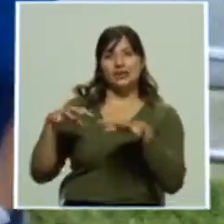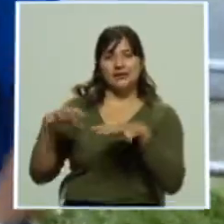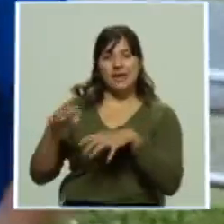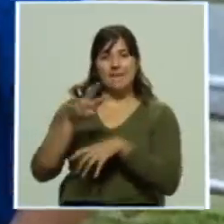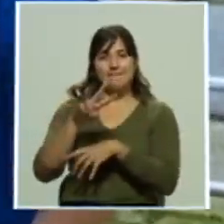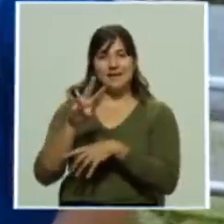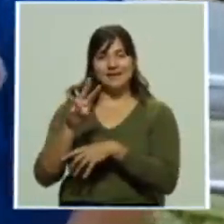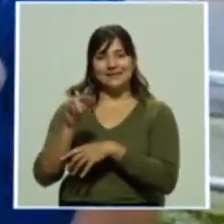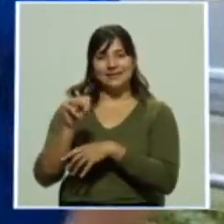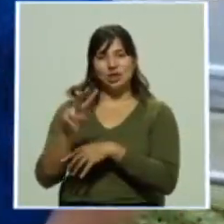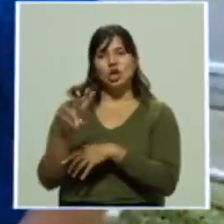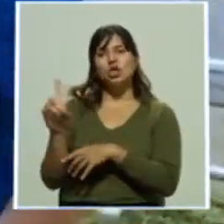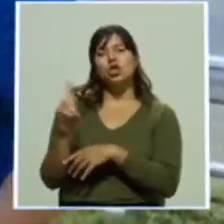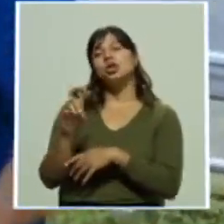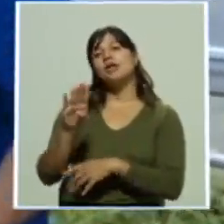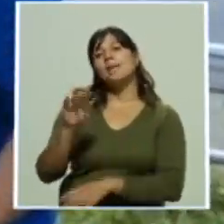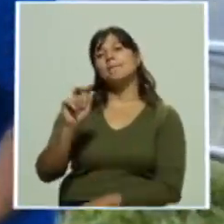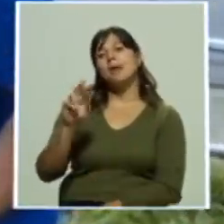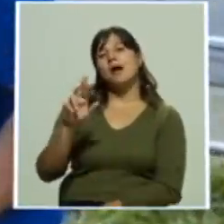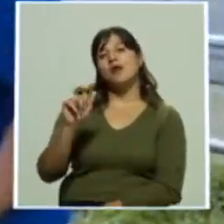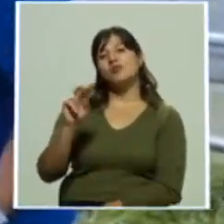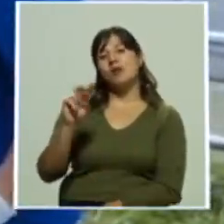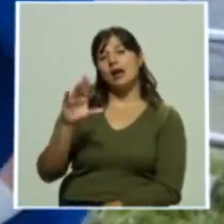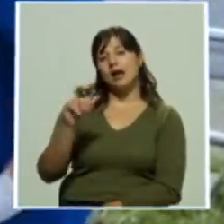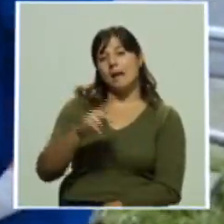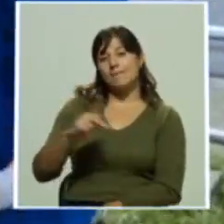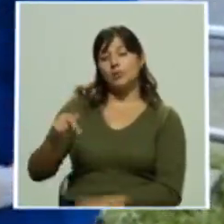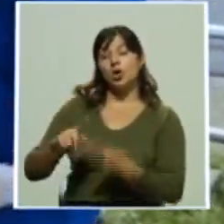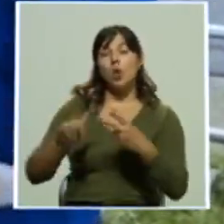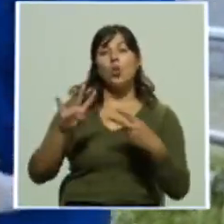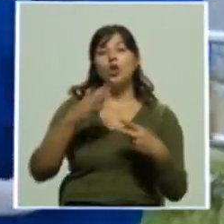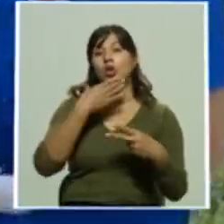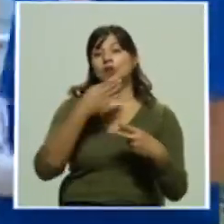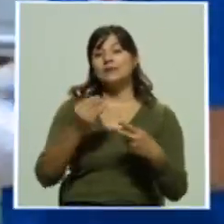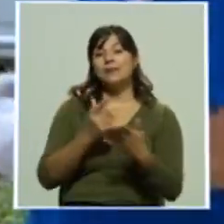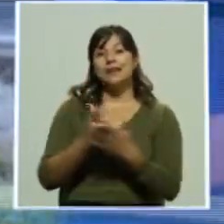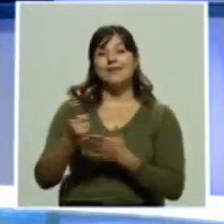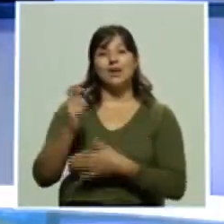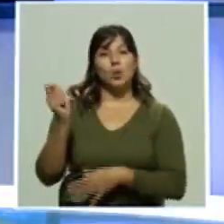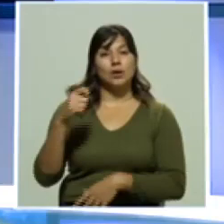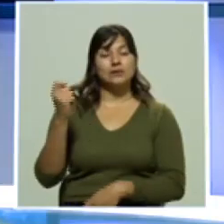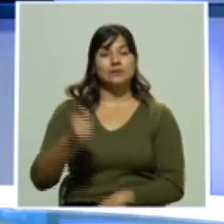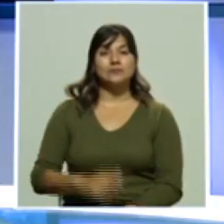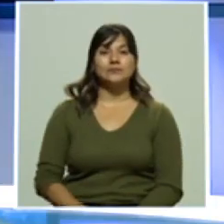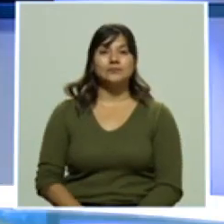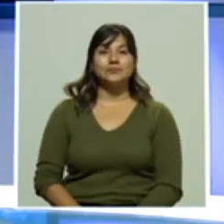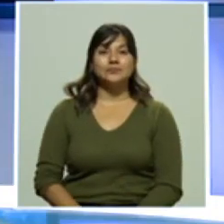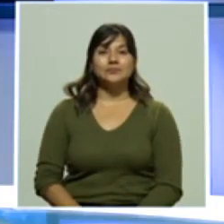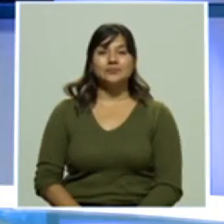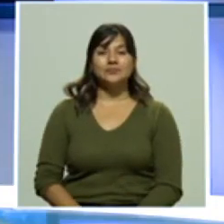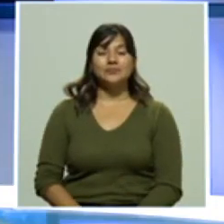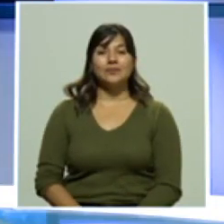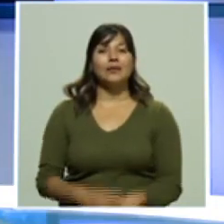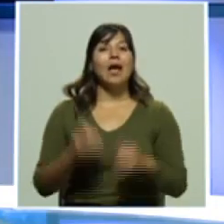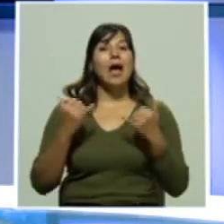de noviembre van a estar en Barranca Punta Arenas y el 4 de diciembre en Liberia, Guanacaste. Vamos ahora al